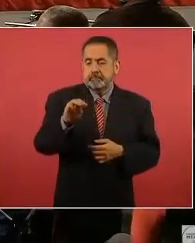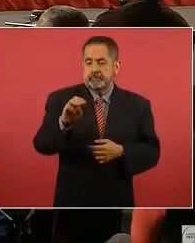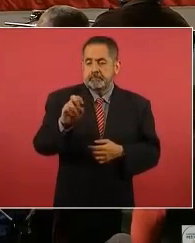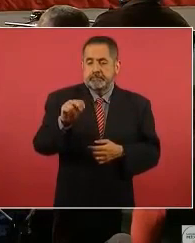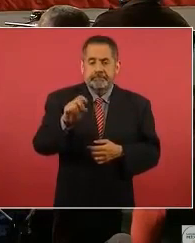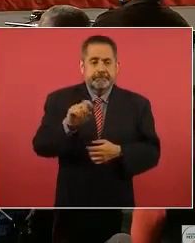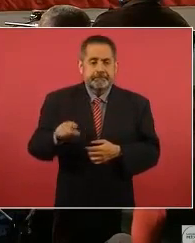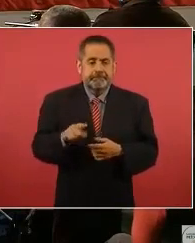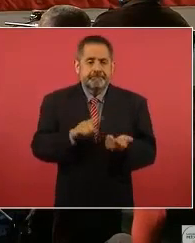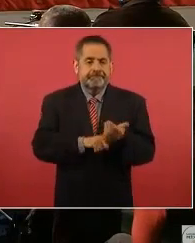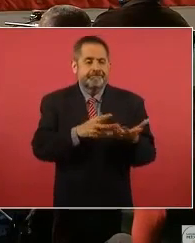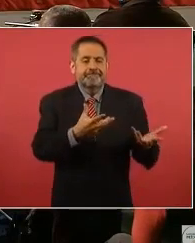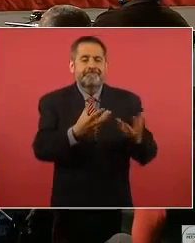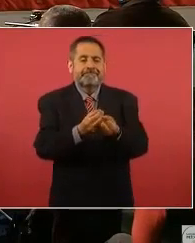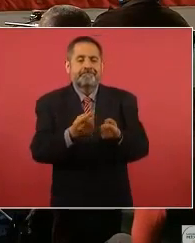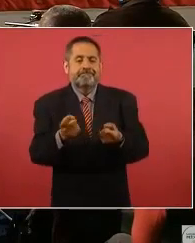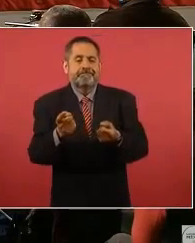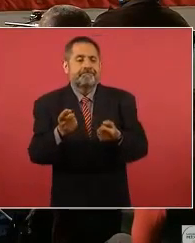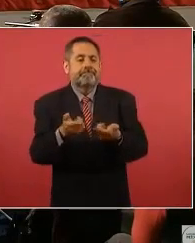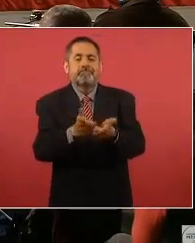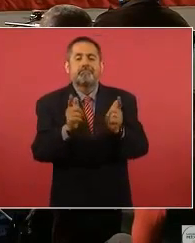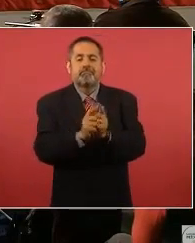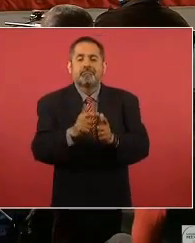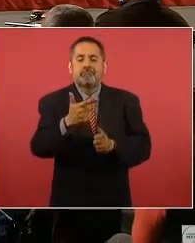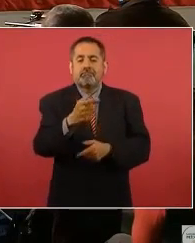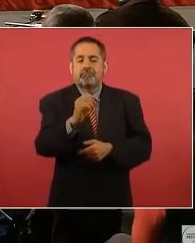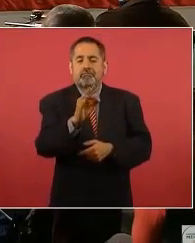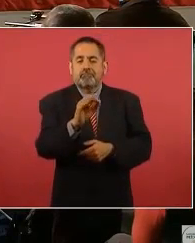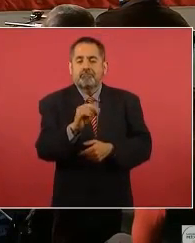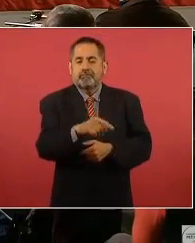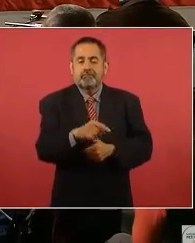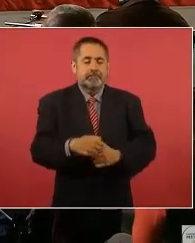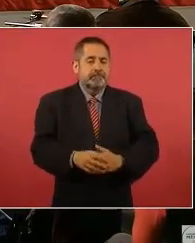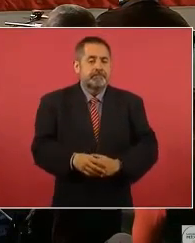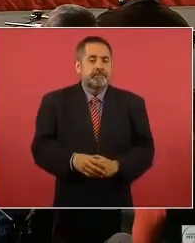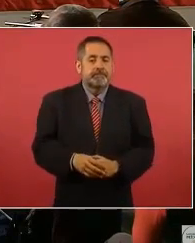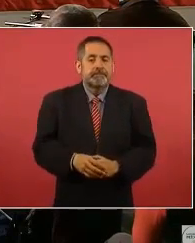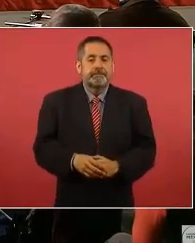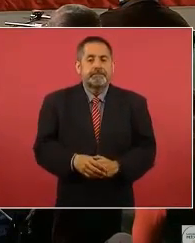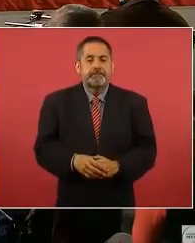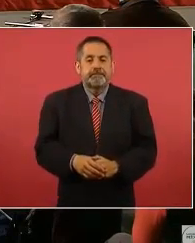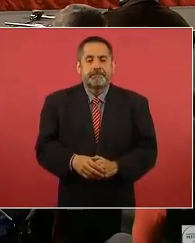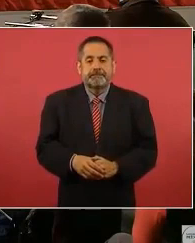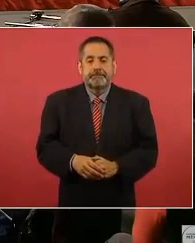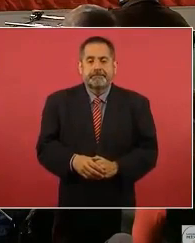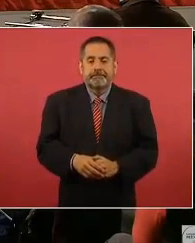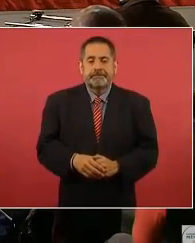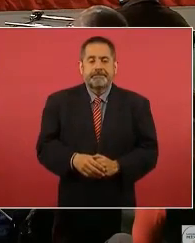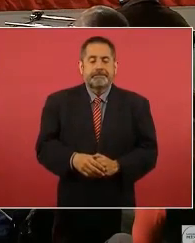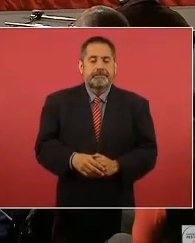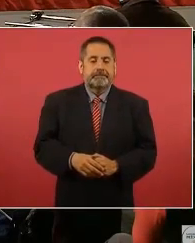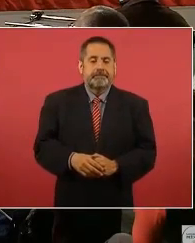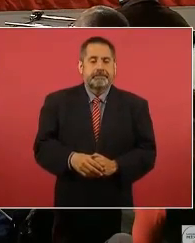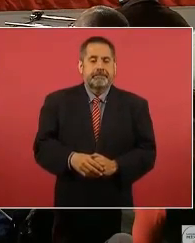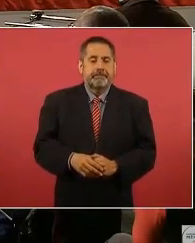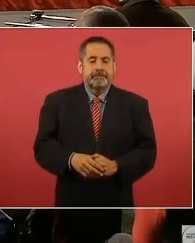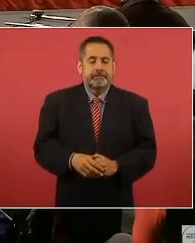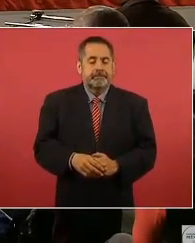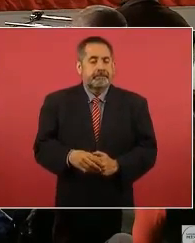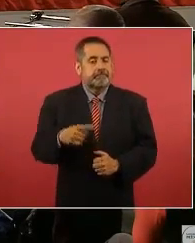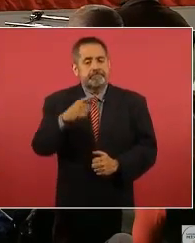es que está vinculado al cártel del golfo adelante por favor en playas de rosarito